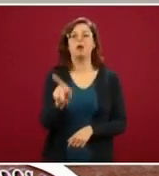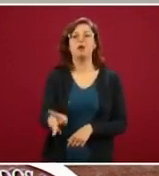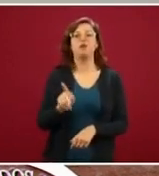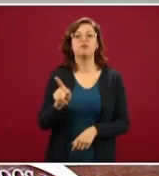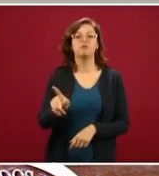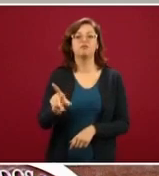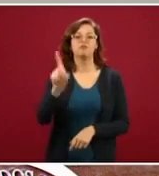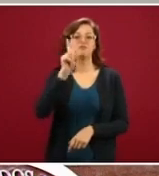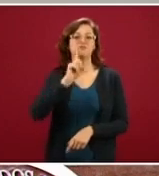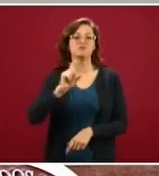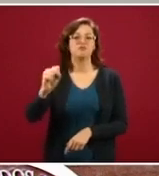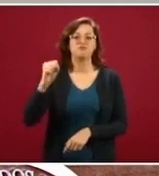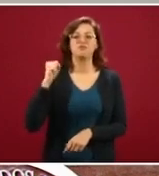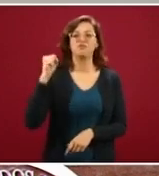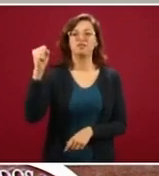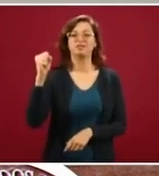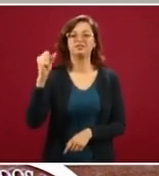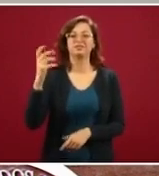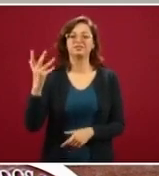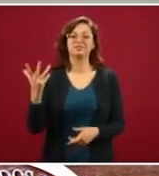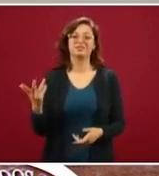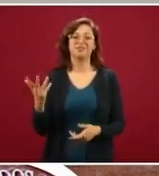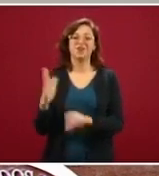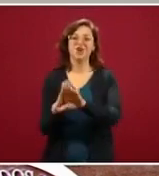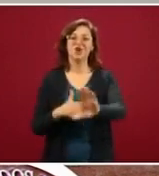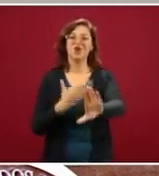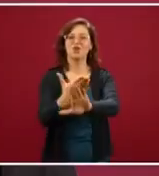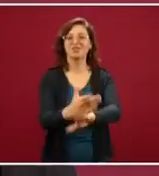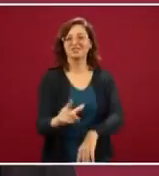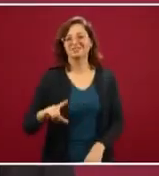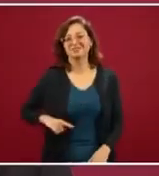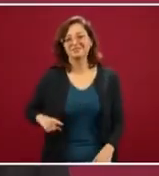feminista, y vamos a tirar al gobierno, ¿no?